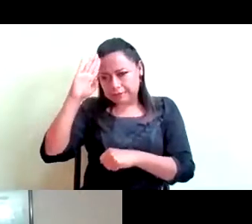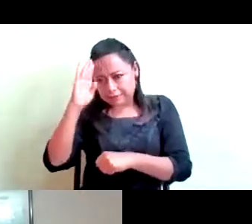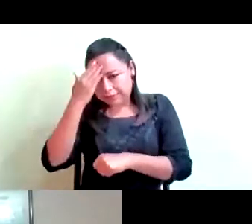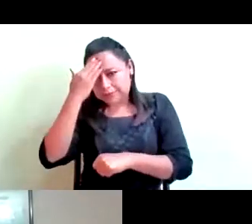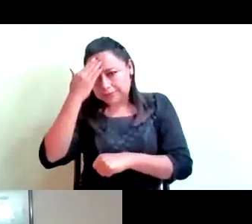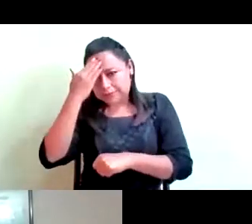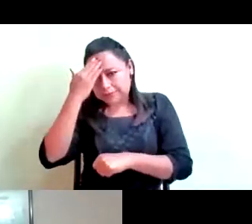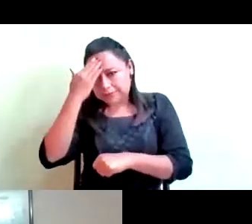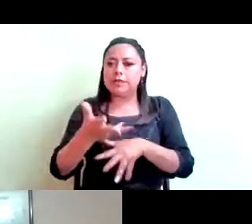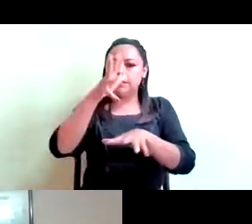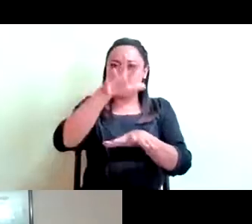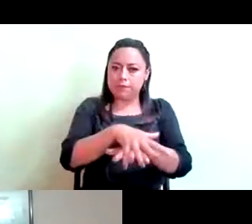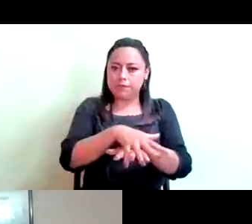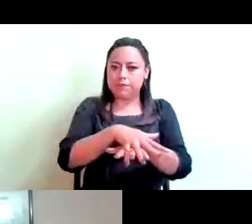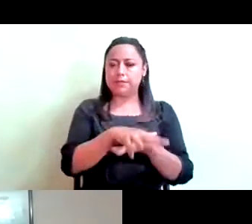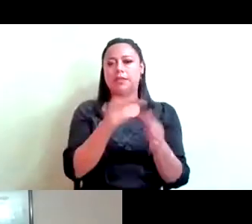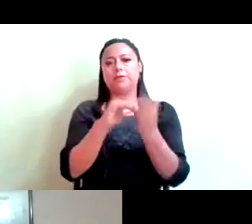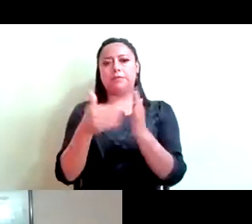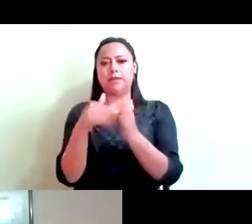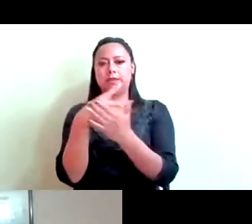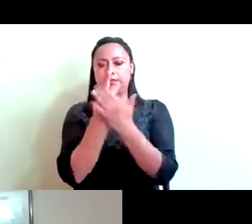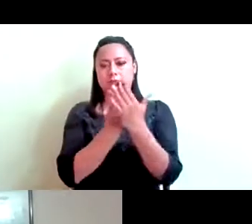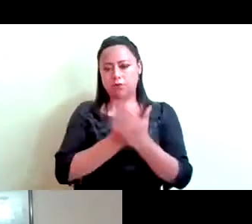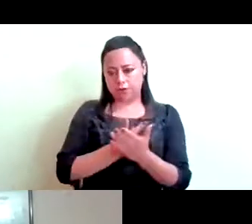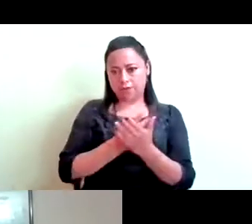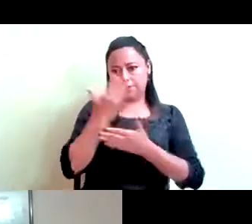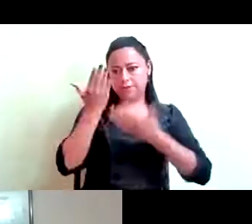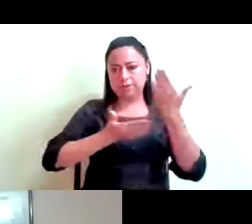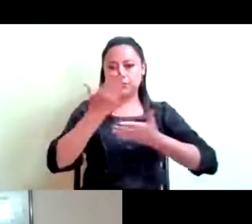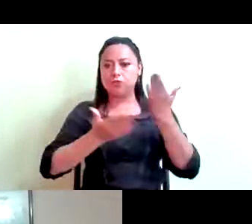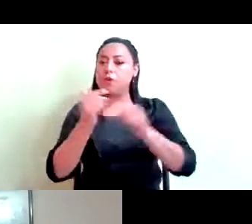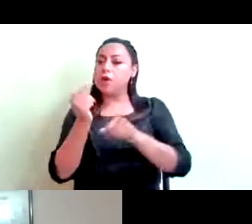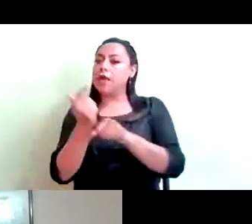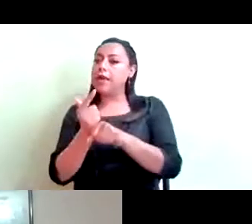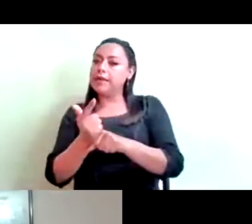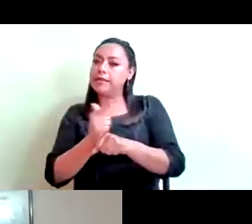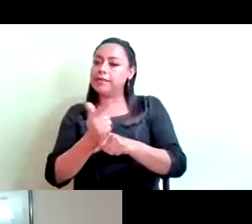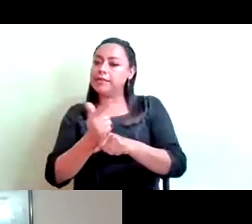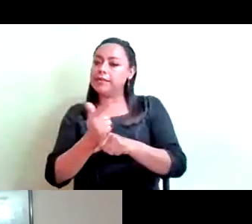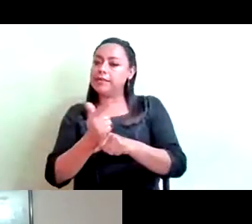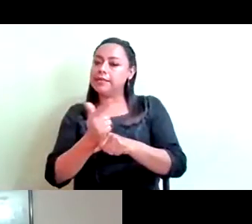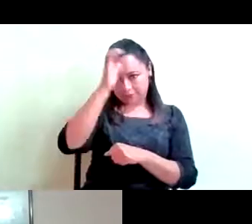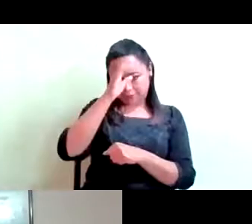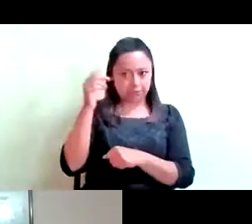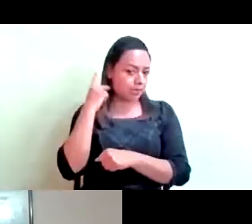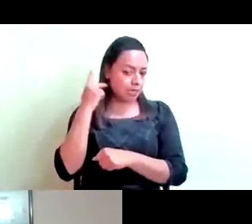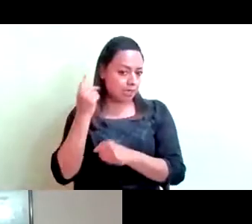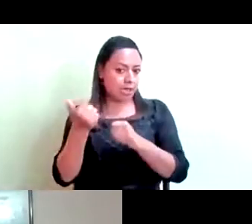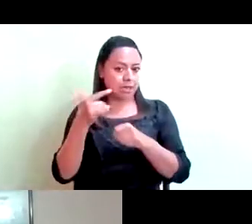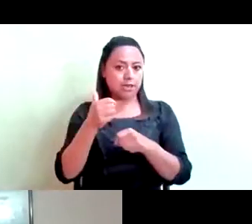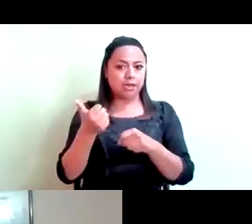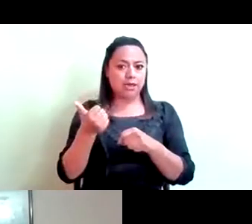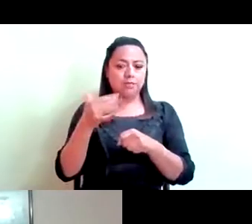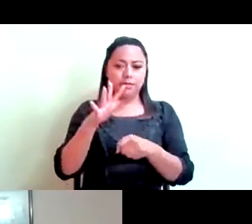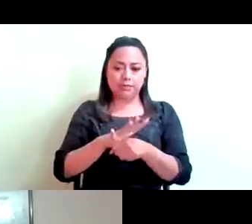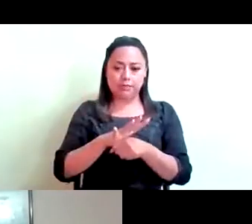y programas de estudio de la licenciatura en Ciencia Política y Administración Urbana, así como la